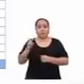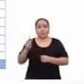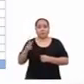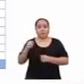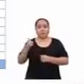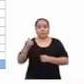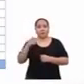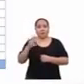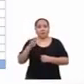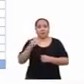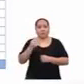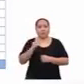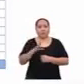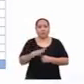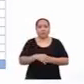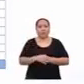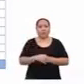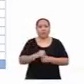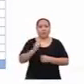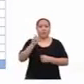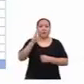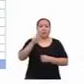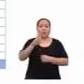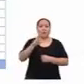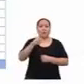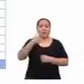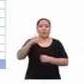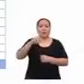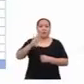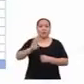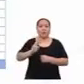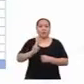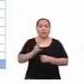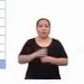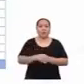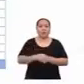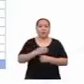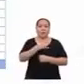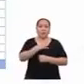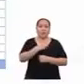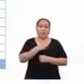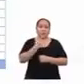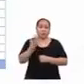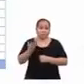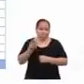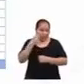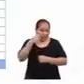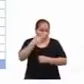de 15 y 3 de 16 años. ¿Ven?